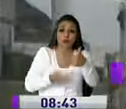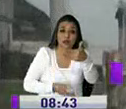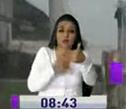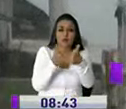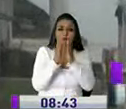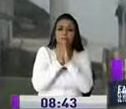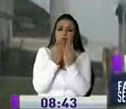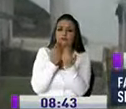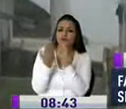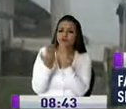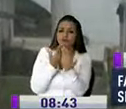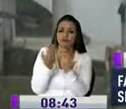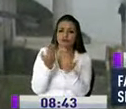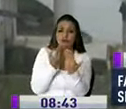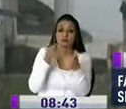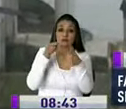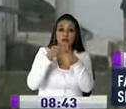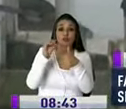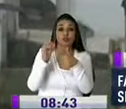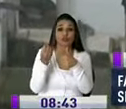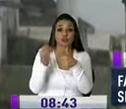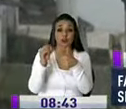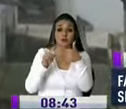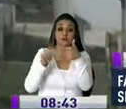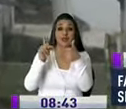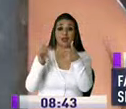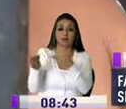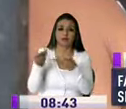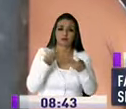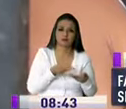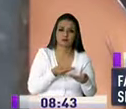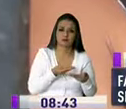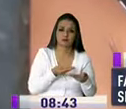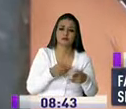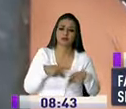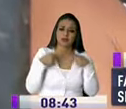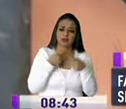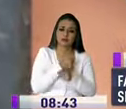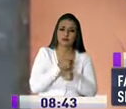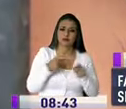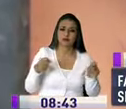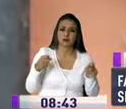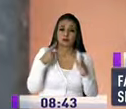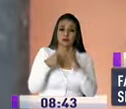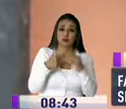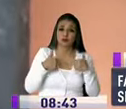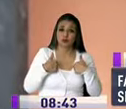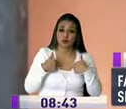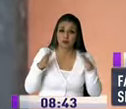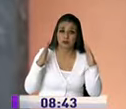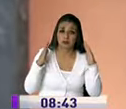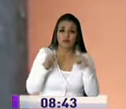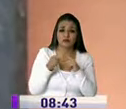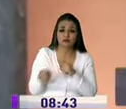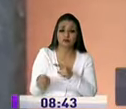negociaciones que permitan a Oscar y Katy regresar con vida. Aunque sea que no lo haga por mí, que lo haga por la niña.